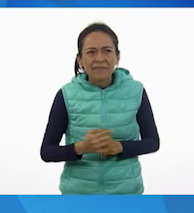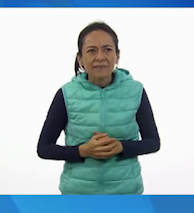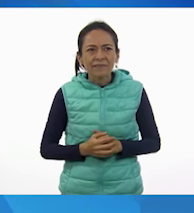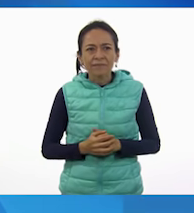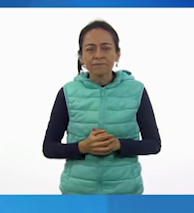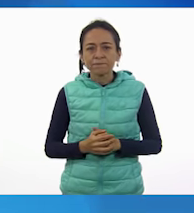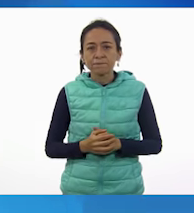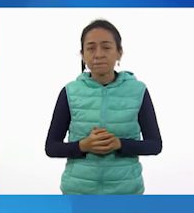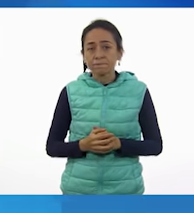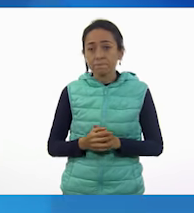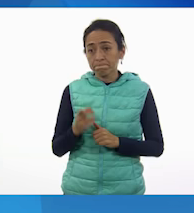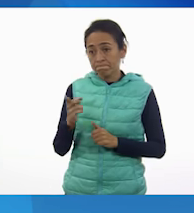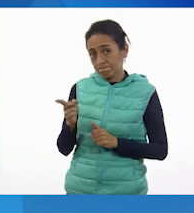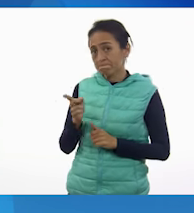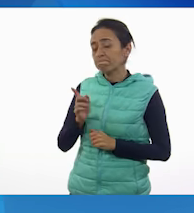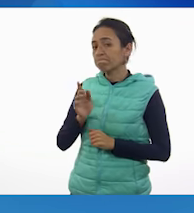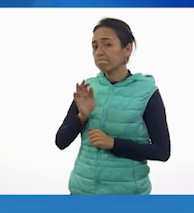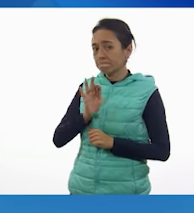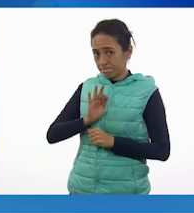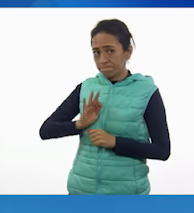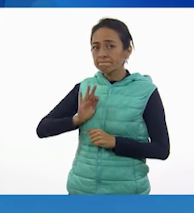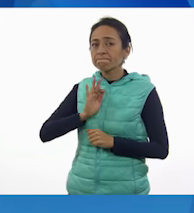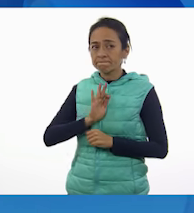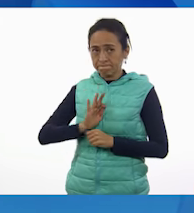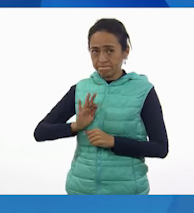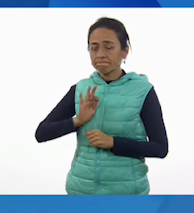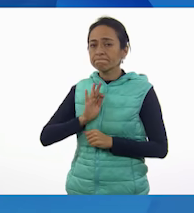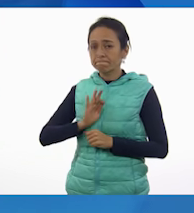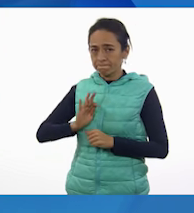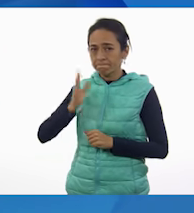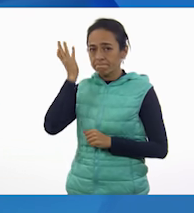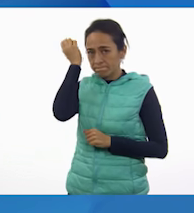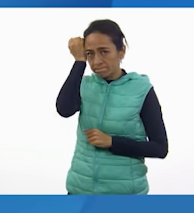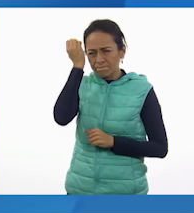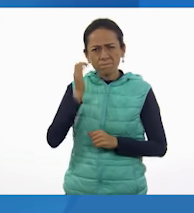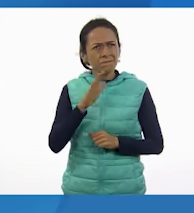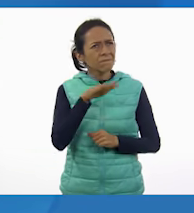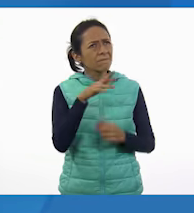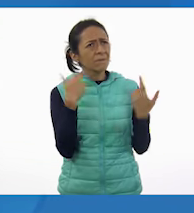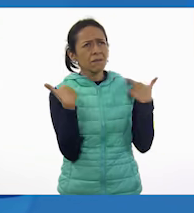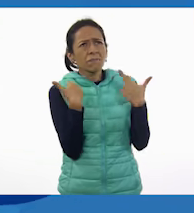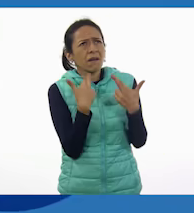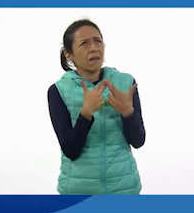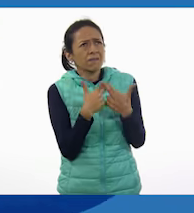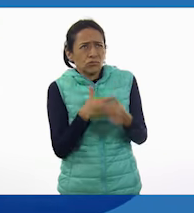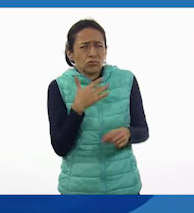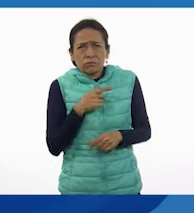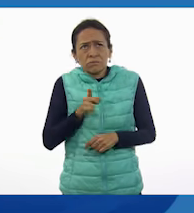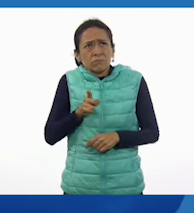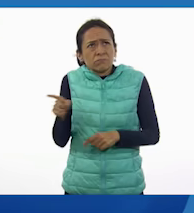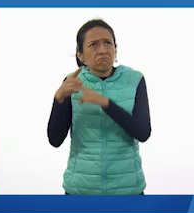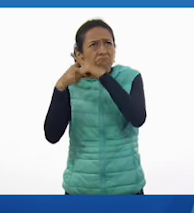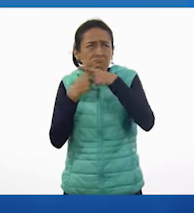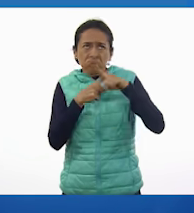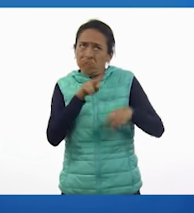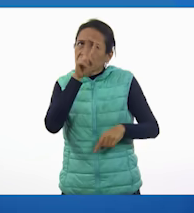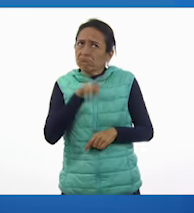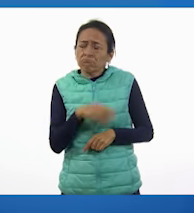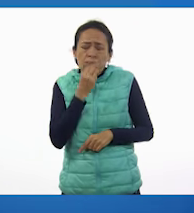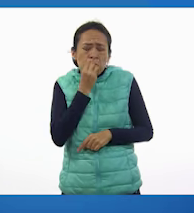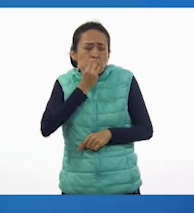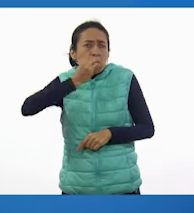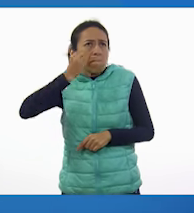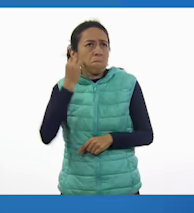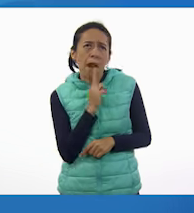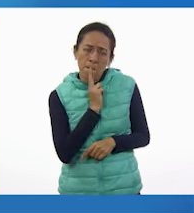Felicidades, Nadia. Pero yo creo que a Cristina le salió más padre. Sí, maestra.